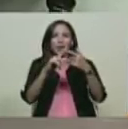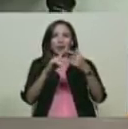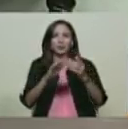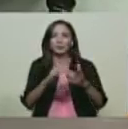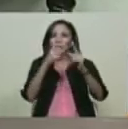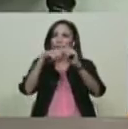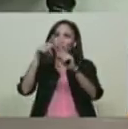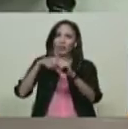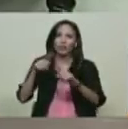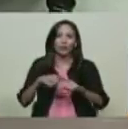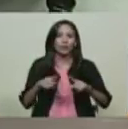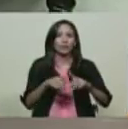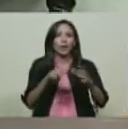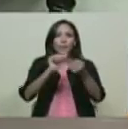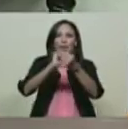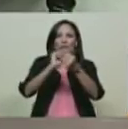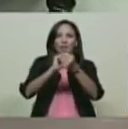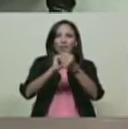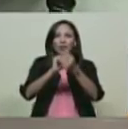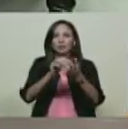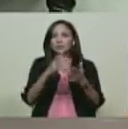etcétera, etcétera.